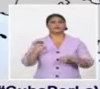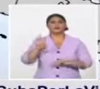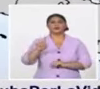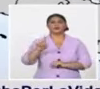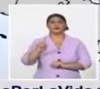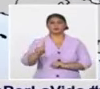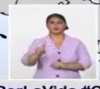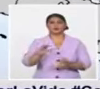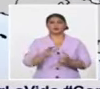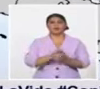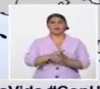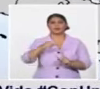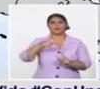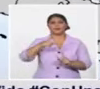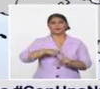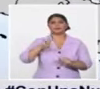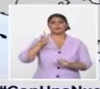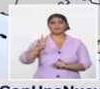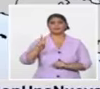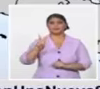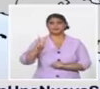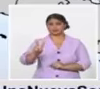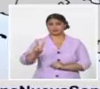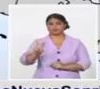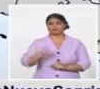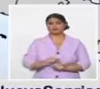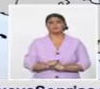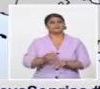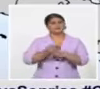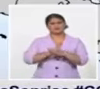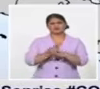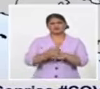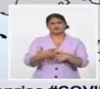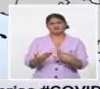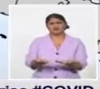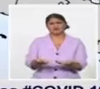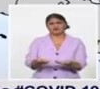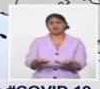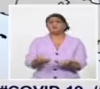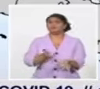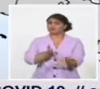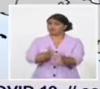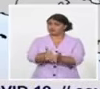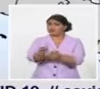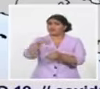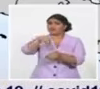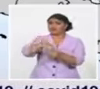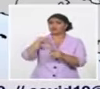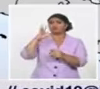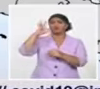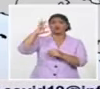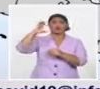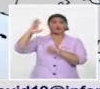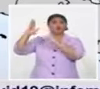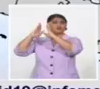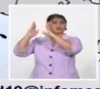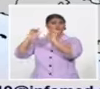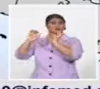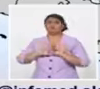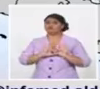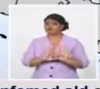Matanzas 32. Esto evidencia una fuerte transmisión en el occidente, que algunas